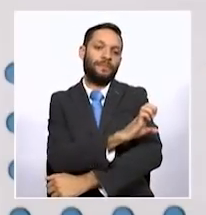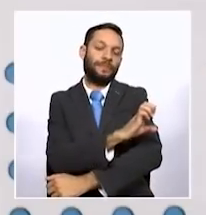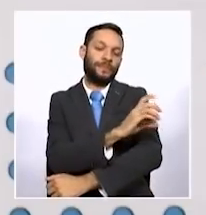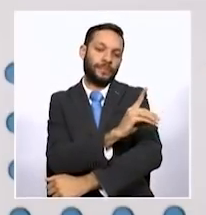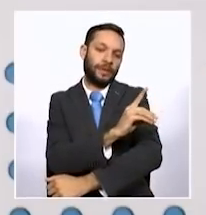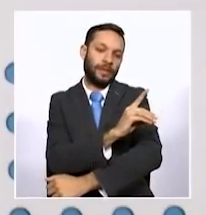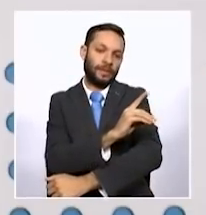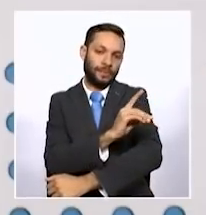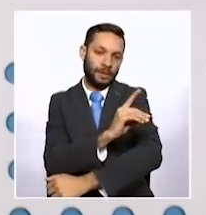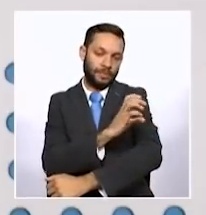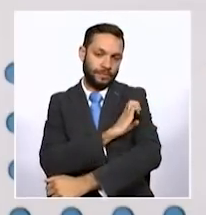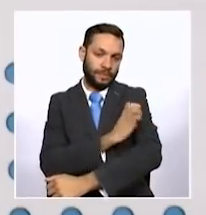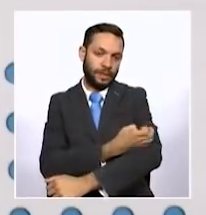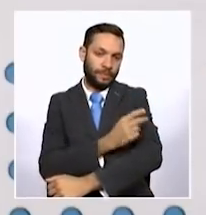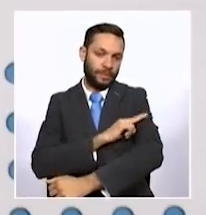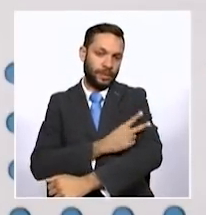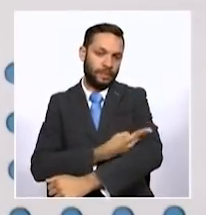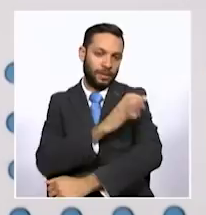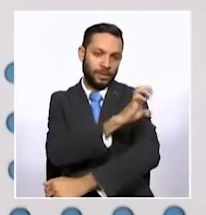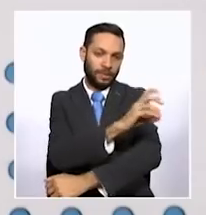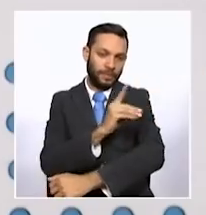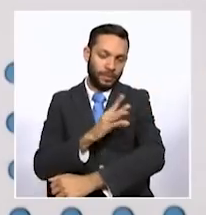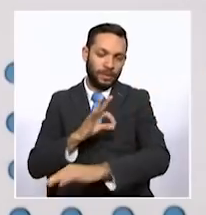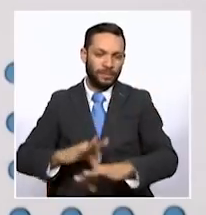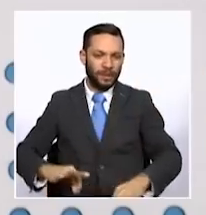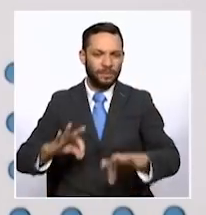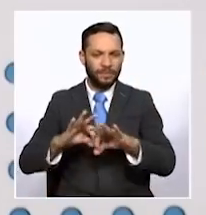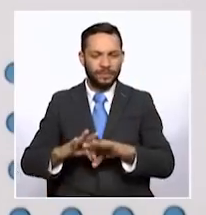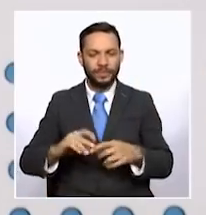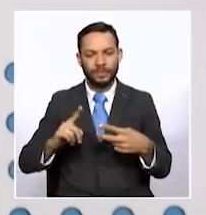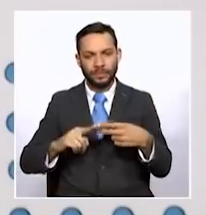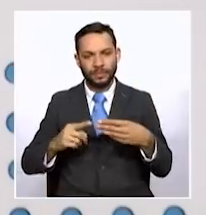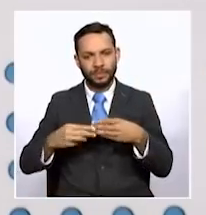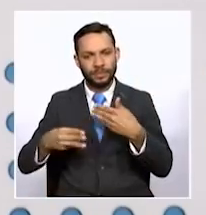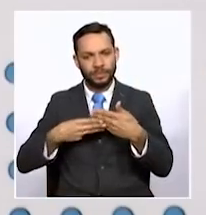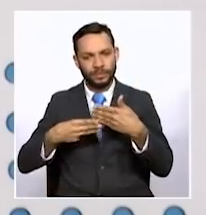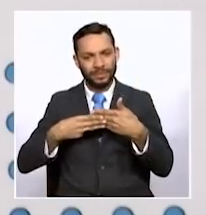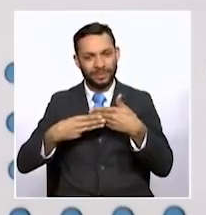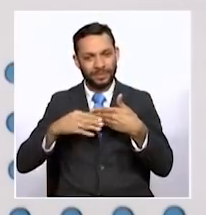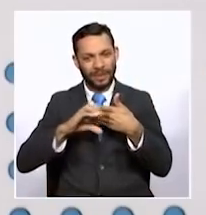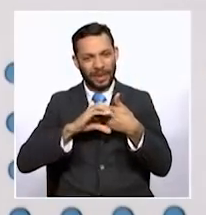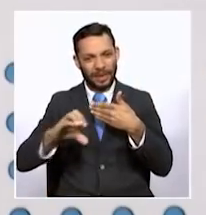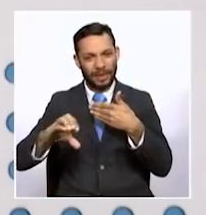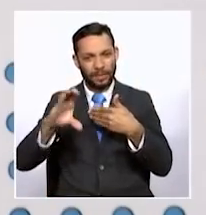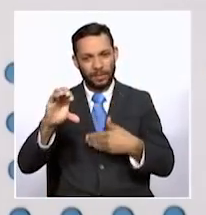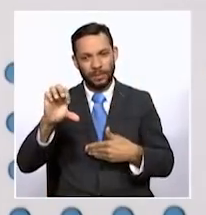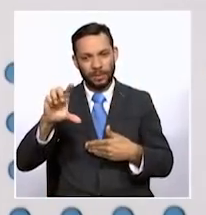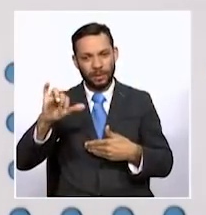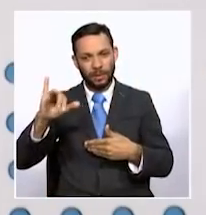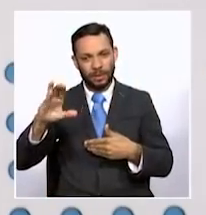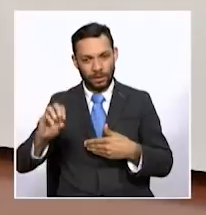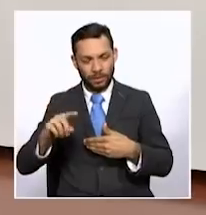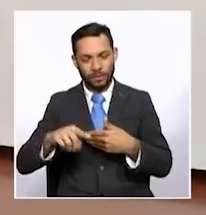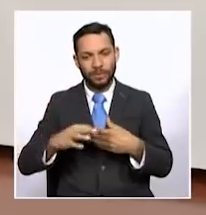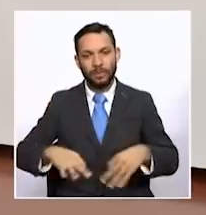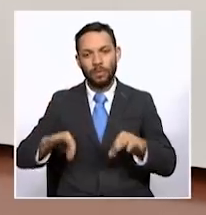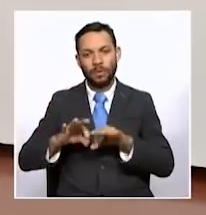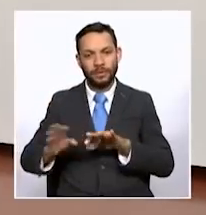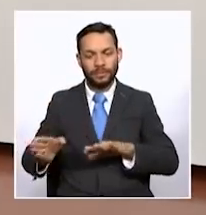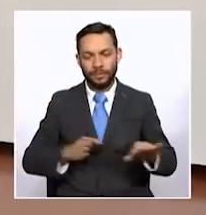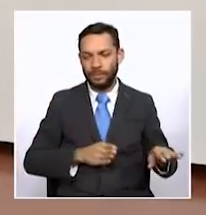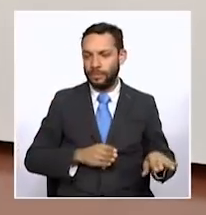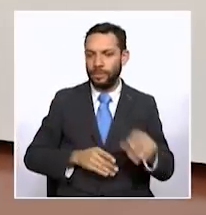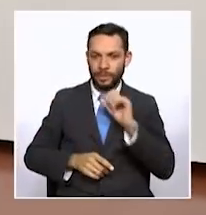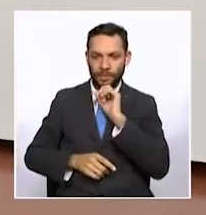sol nos ayuda con el metabolismo del calcio y ese metabolismo del calcio ayuda a tener una mejor masa ósea, que es importantísimo. Estela Ruiz,